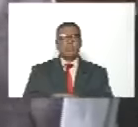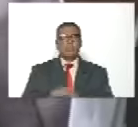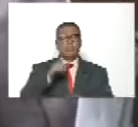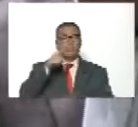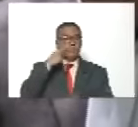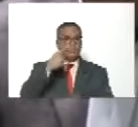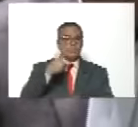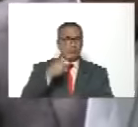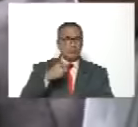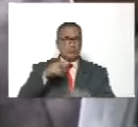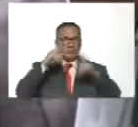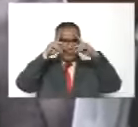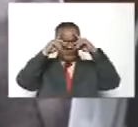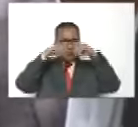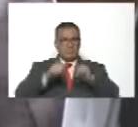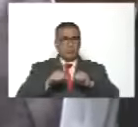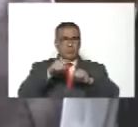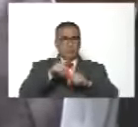Ella es de profesión